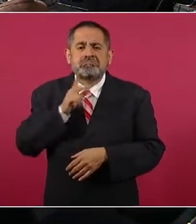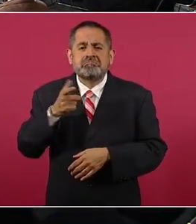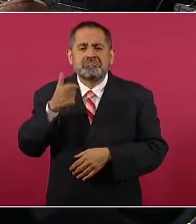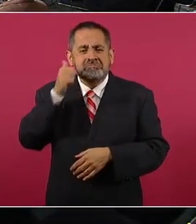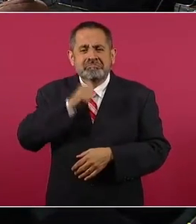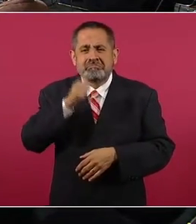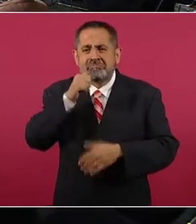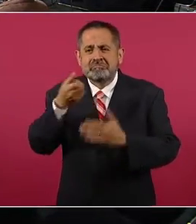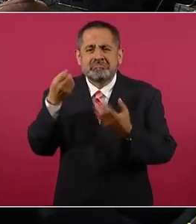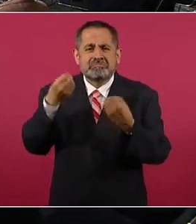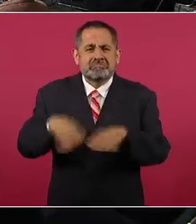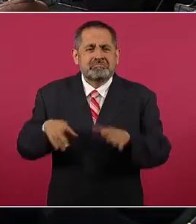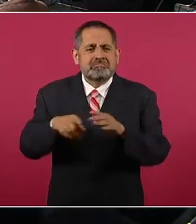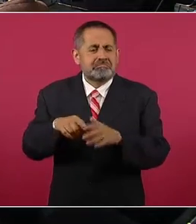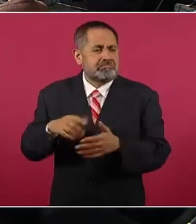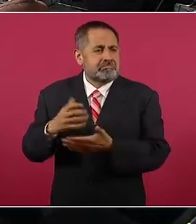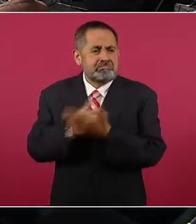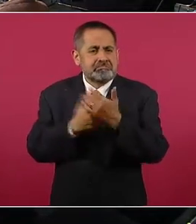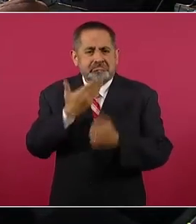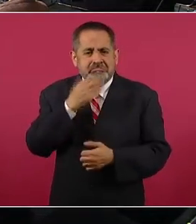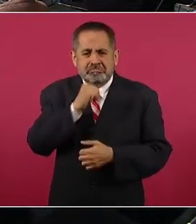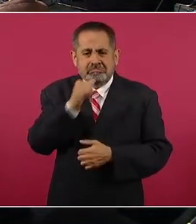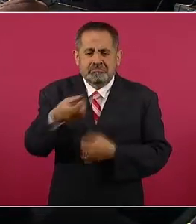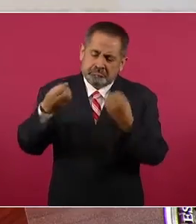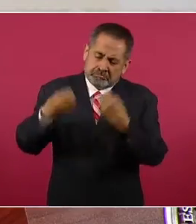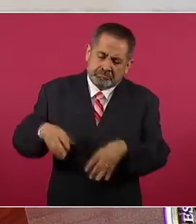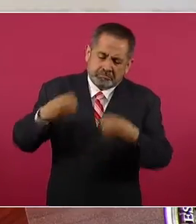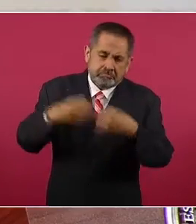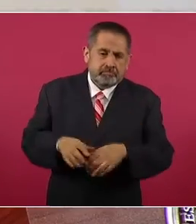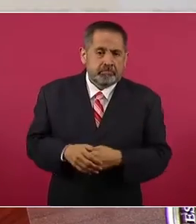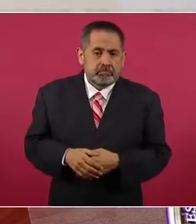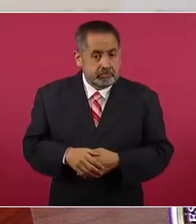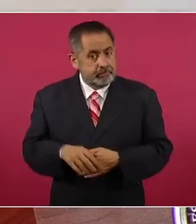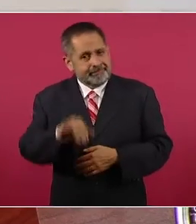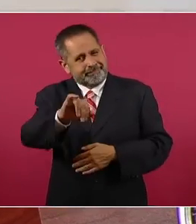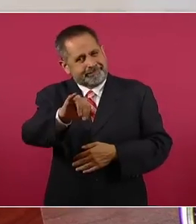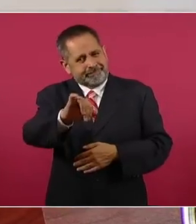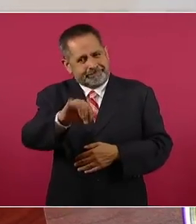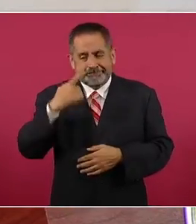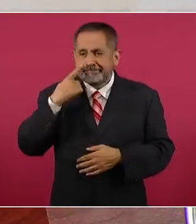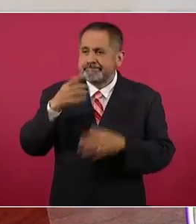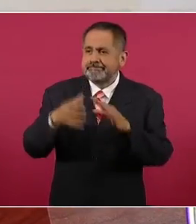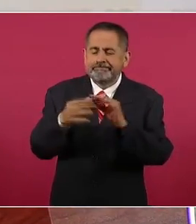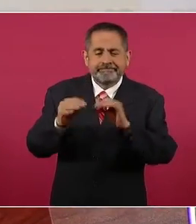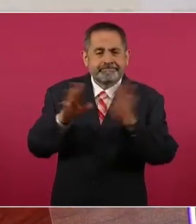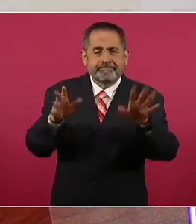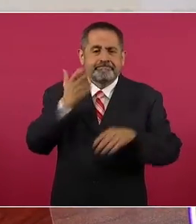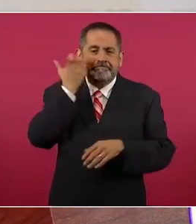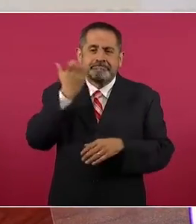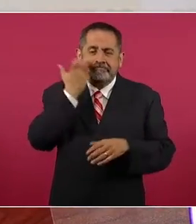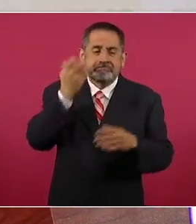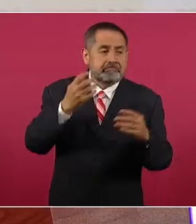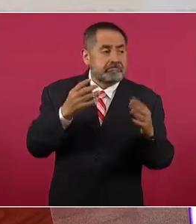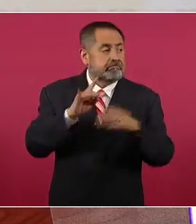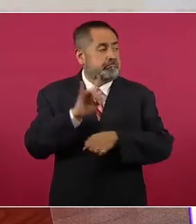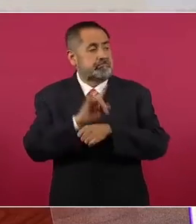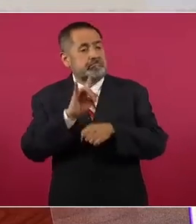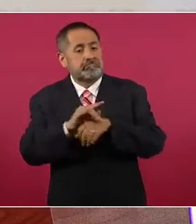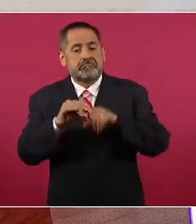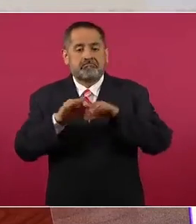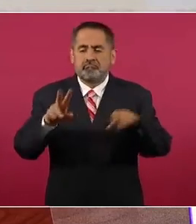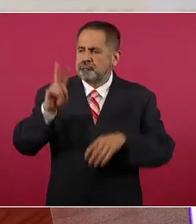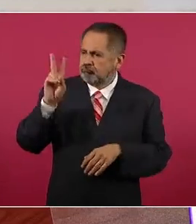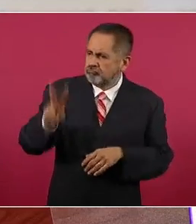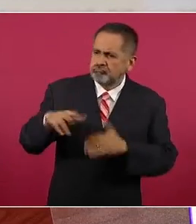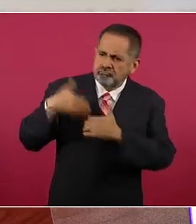sí, tenía sí. pérdidas. Hicieron todo un espectáculo, una simulación de que iban